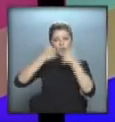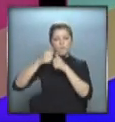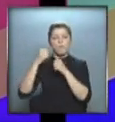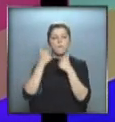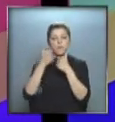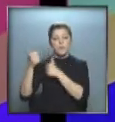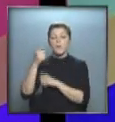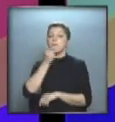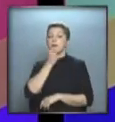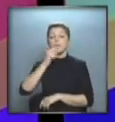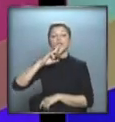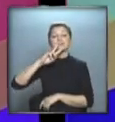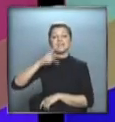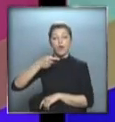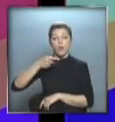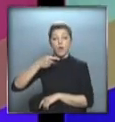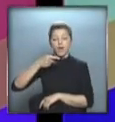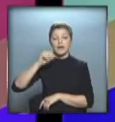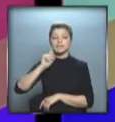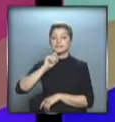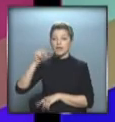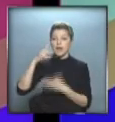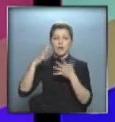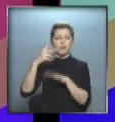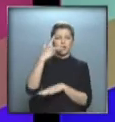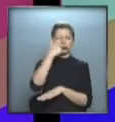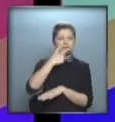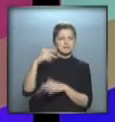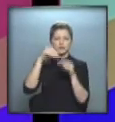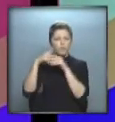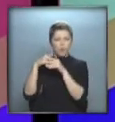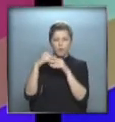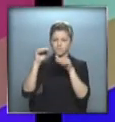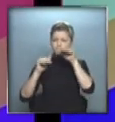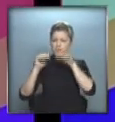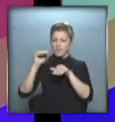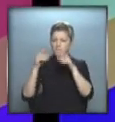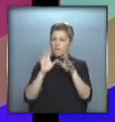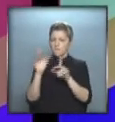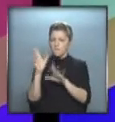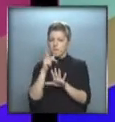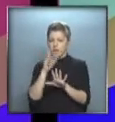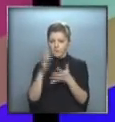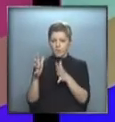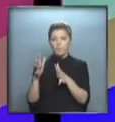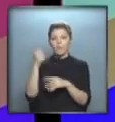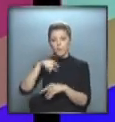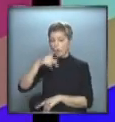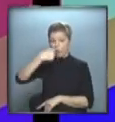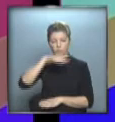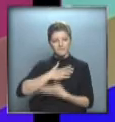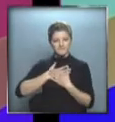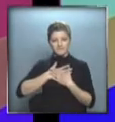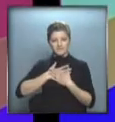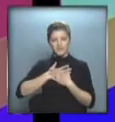estamos peleando la interna en una diferencia de 300 votos, creo, a esta altura. Con lo cual, la verdad, estamos muy contentos con